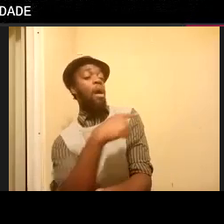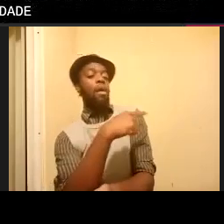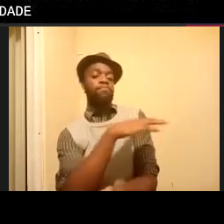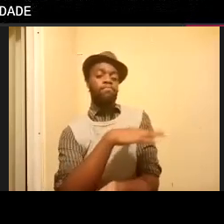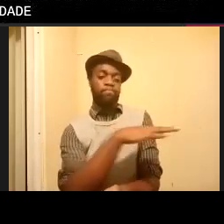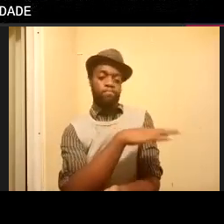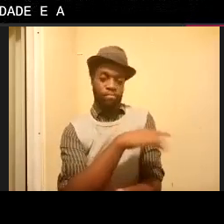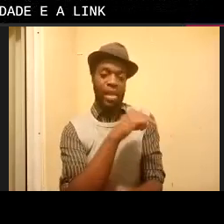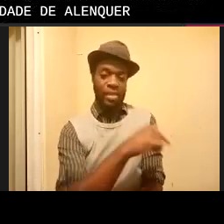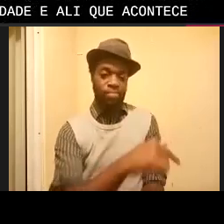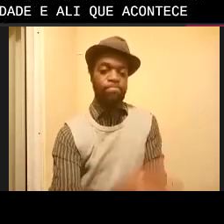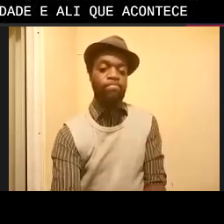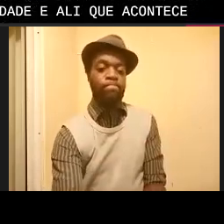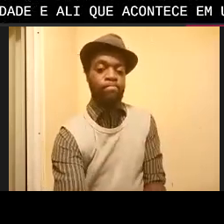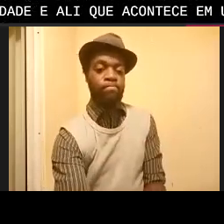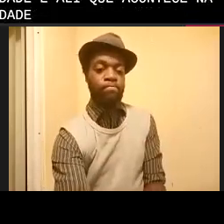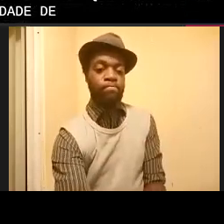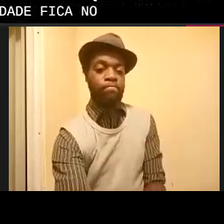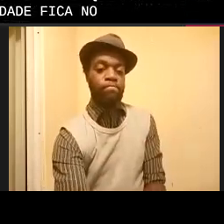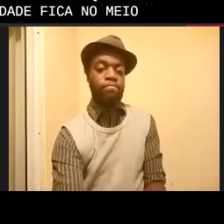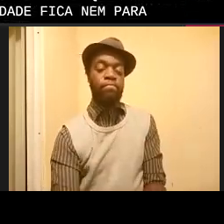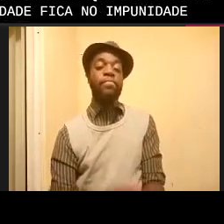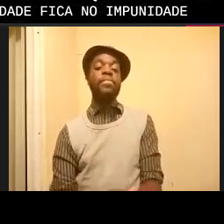ciudad, quedan en la impunidad, ¿verdad? No